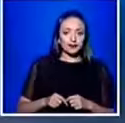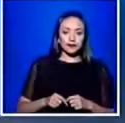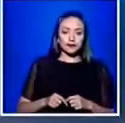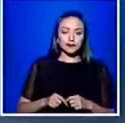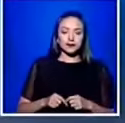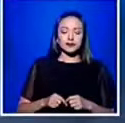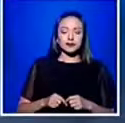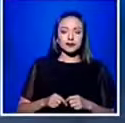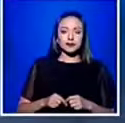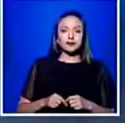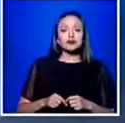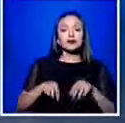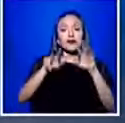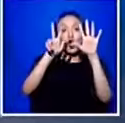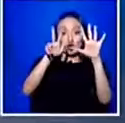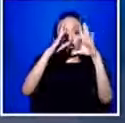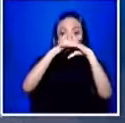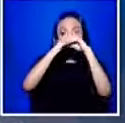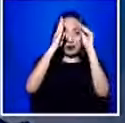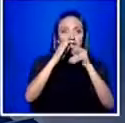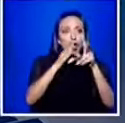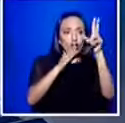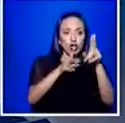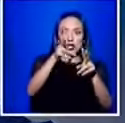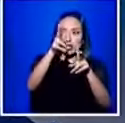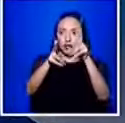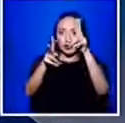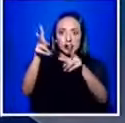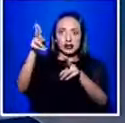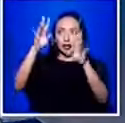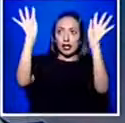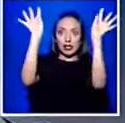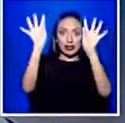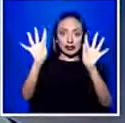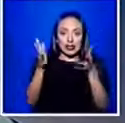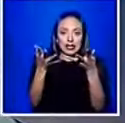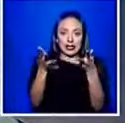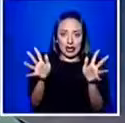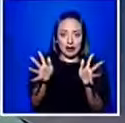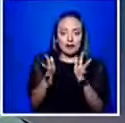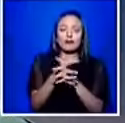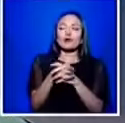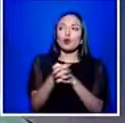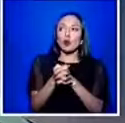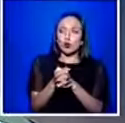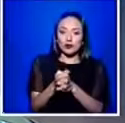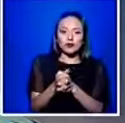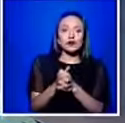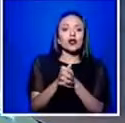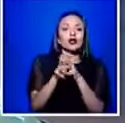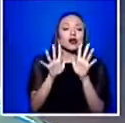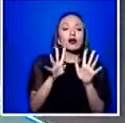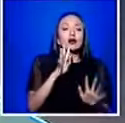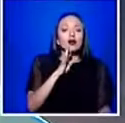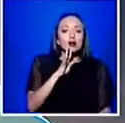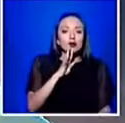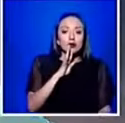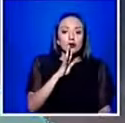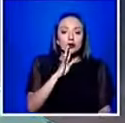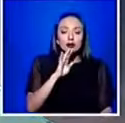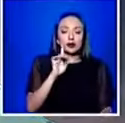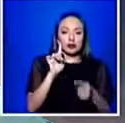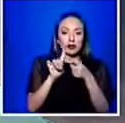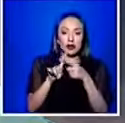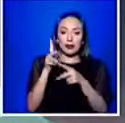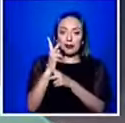de la mañana y ya comienzan otros cortes de energía en distintos puntos de la capital. Y vamos a hablar ahora de la inseguridad en el barrio Lucha de los